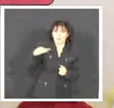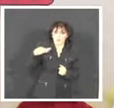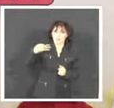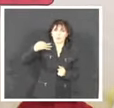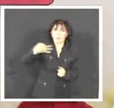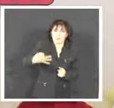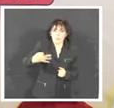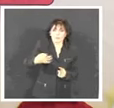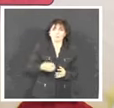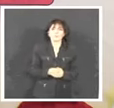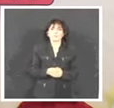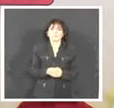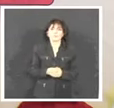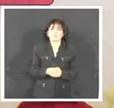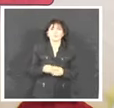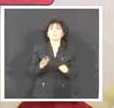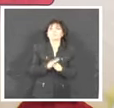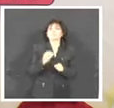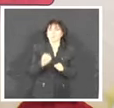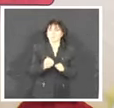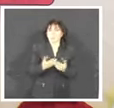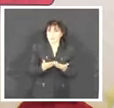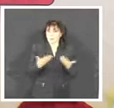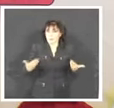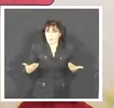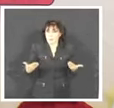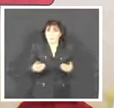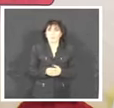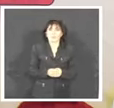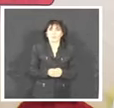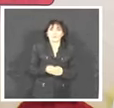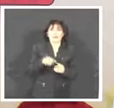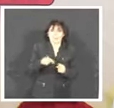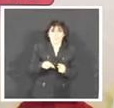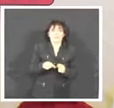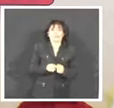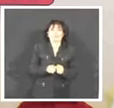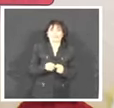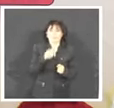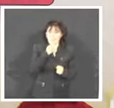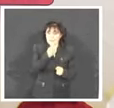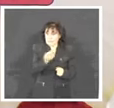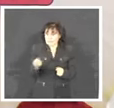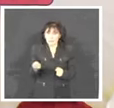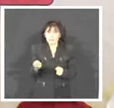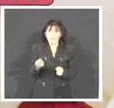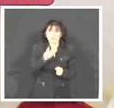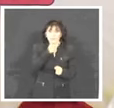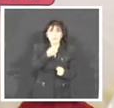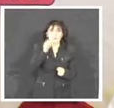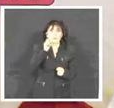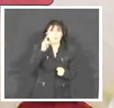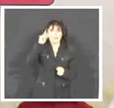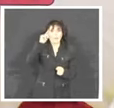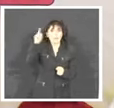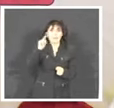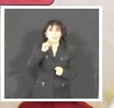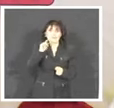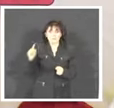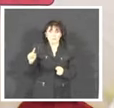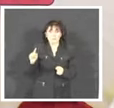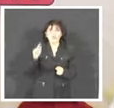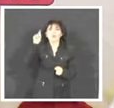propuesta es que todos los niños y niñas de Zumpango que van a escuela pública tengan una